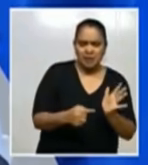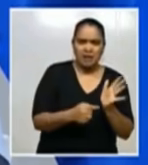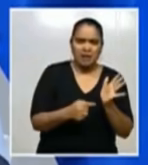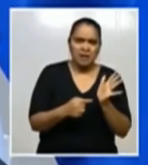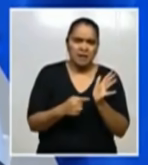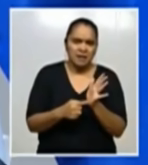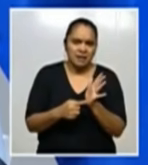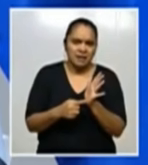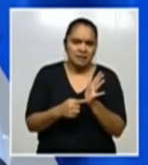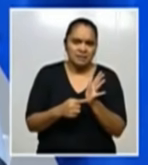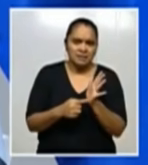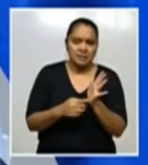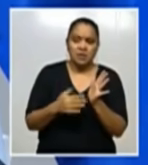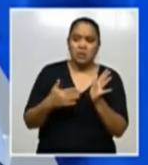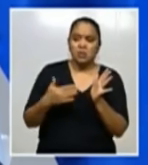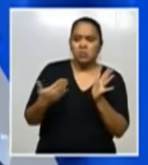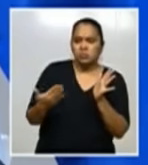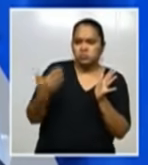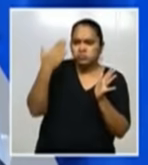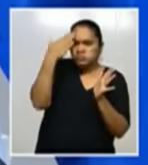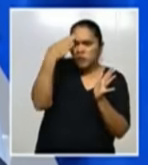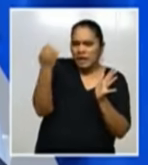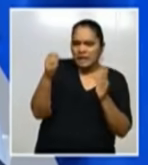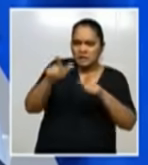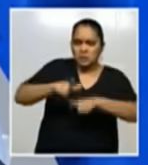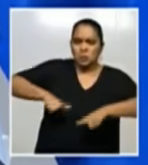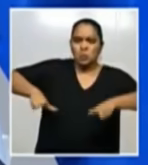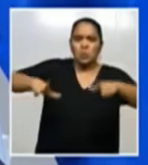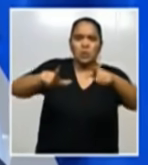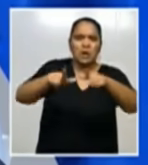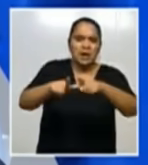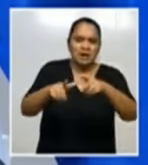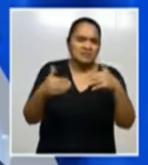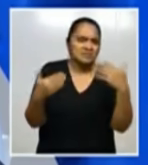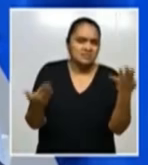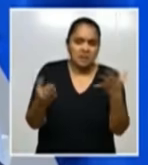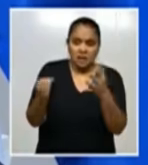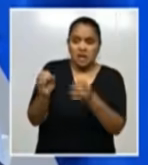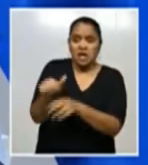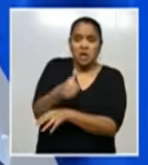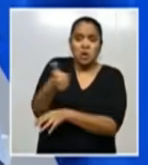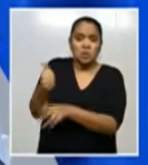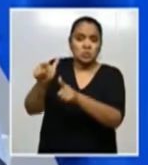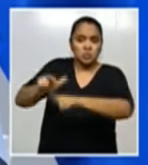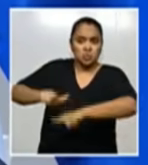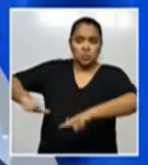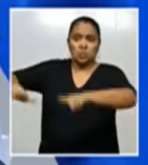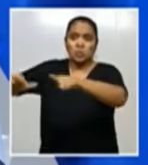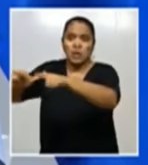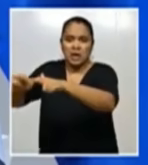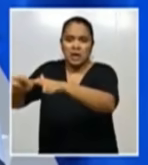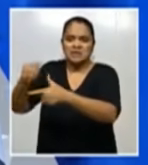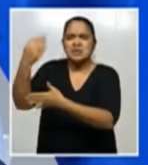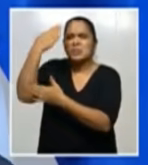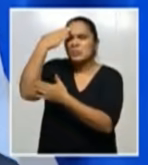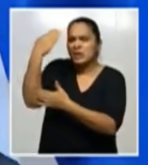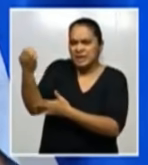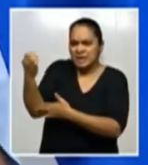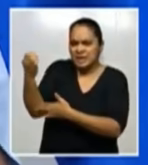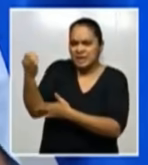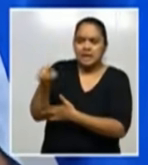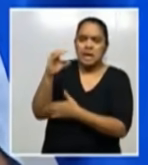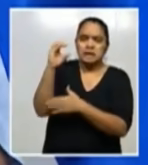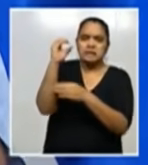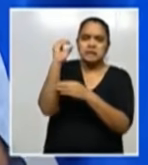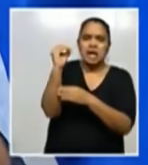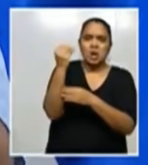profundo, pormenorizado, detallado de cuál es la situación epidemiológica y esto